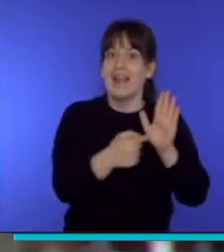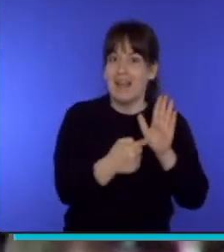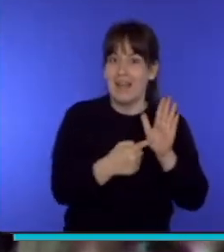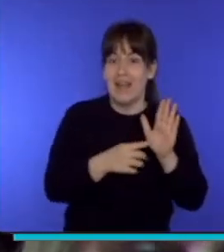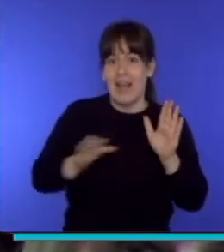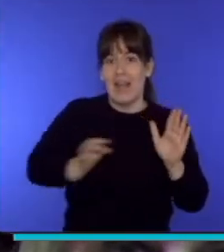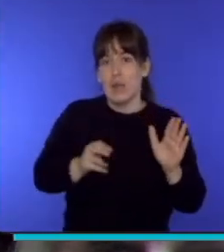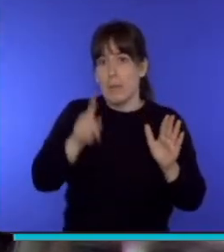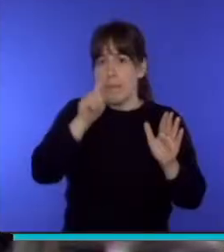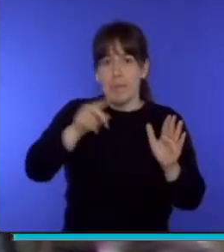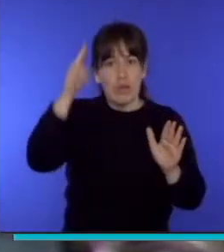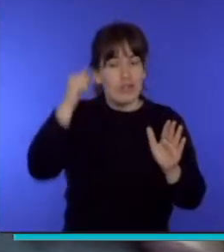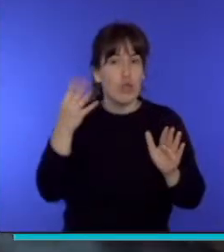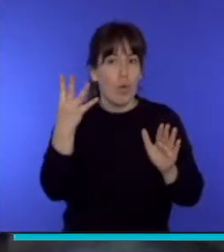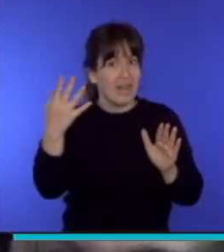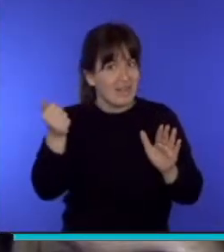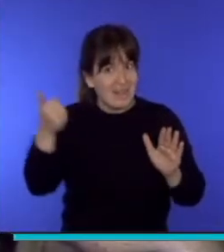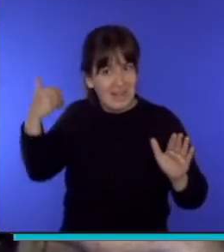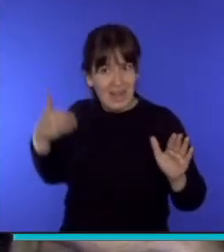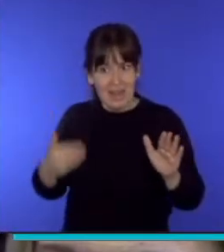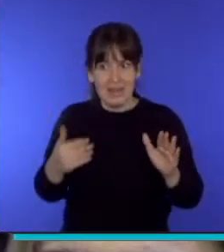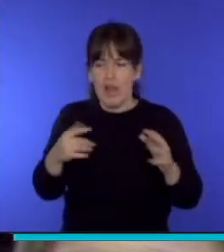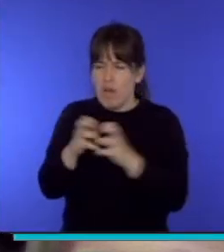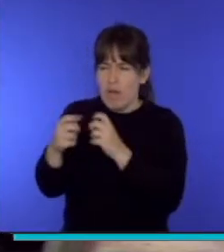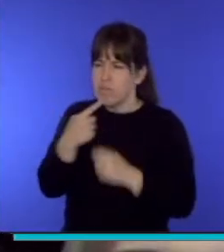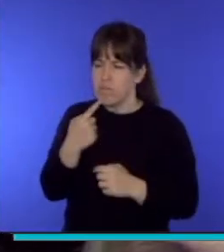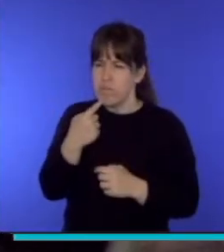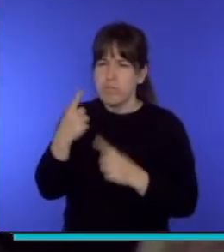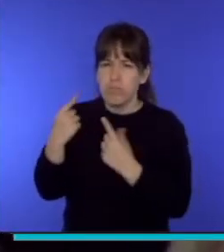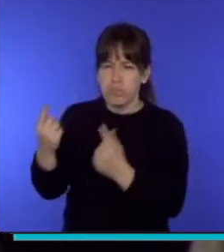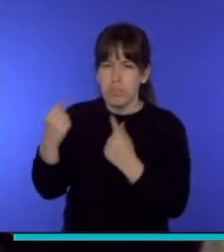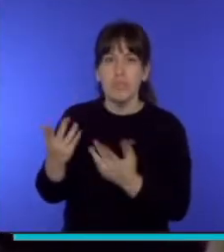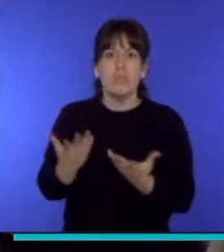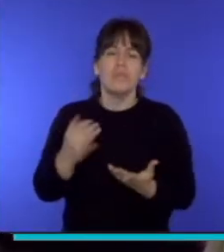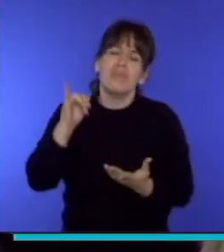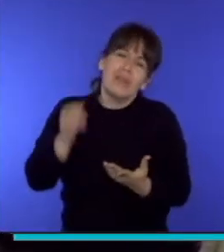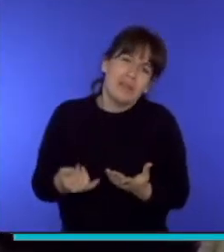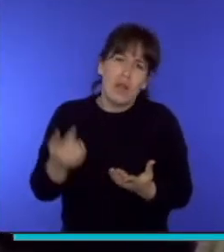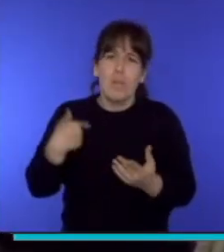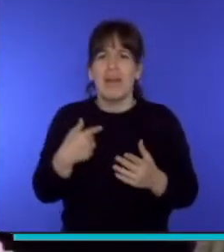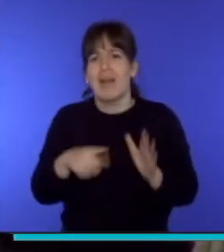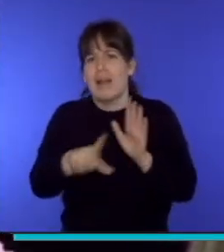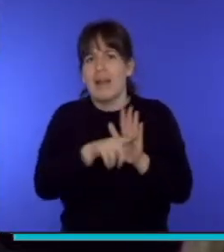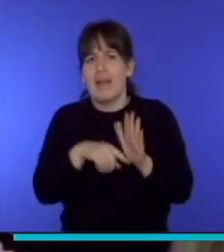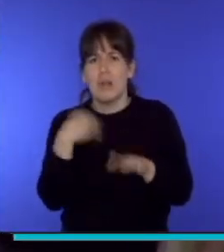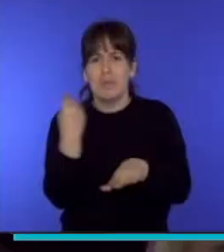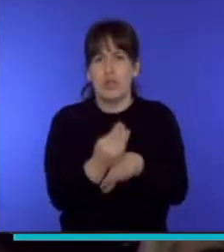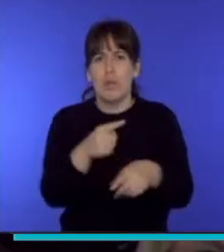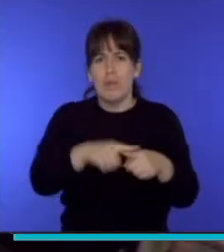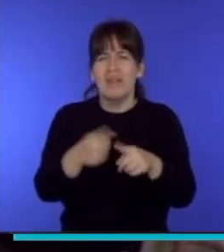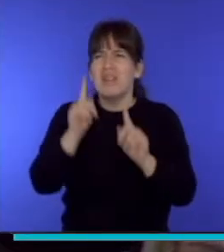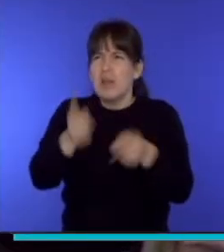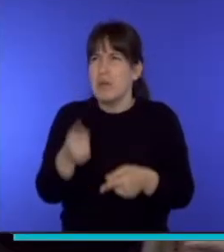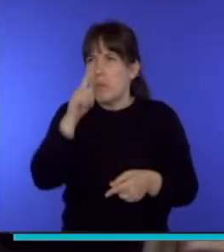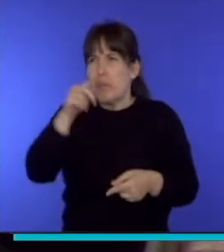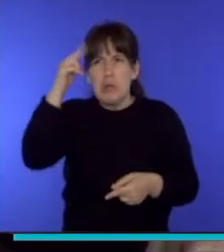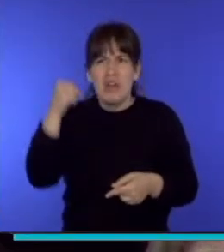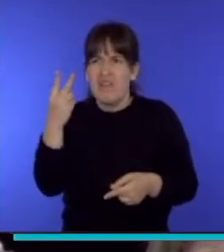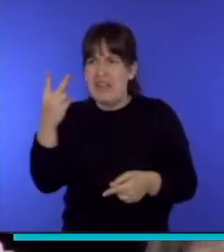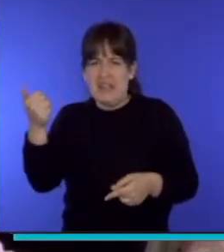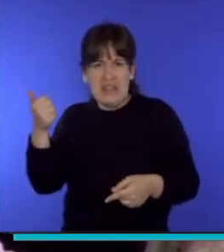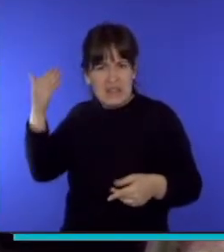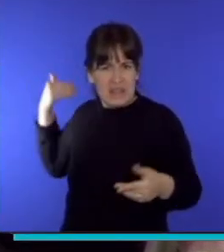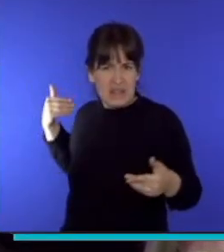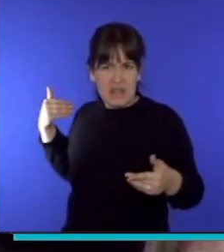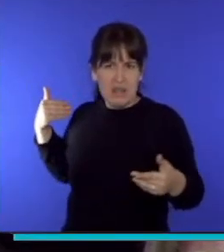de 1946, se cuestiona. Sí, también la ley de representación política de esta legislatura creo que es de 1926. Y